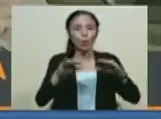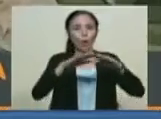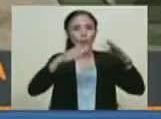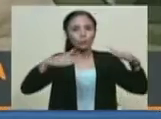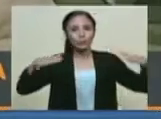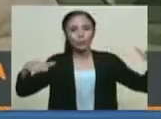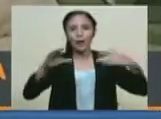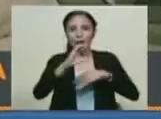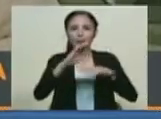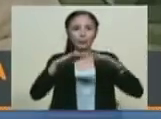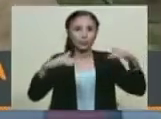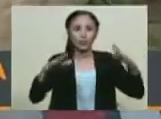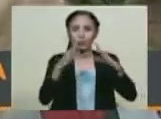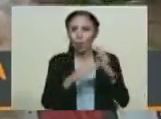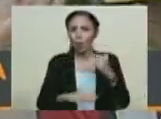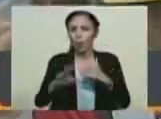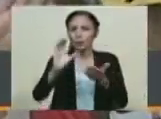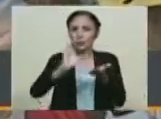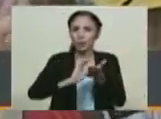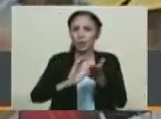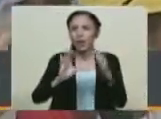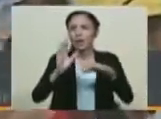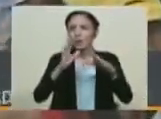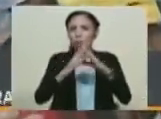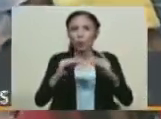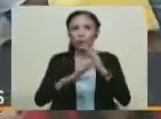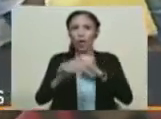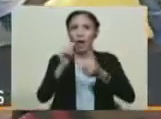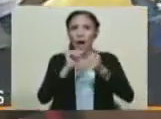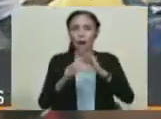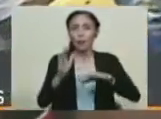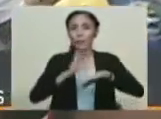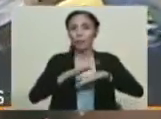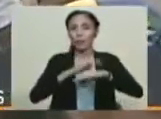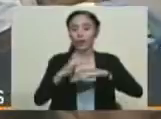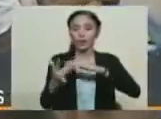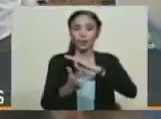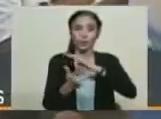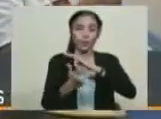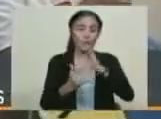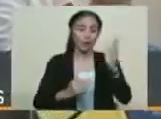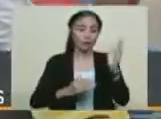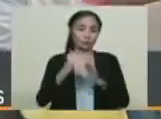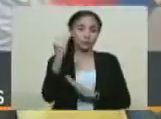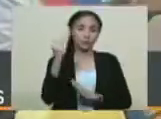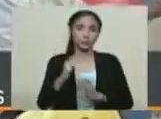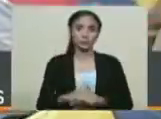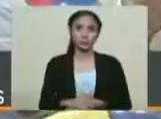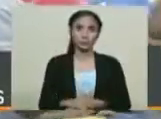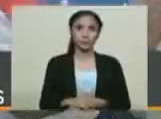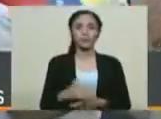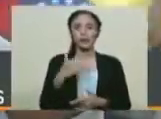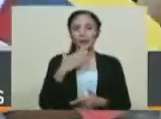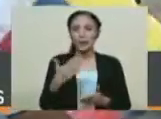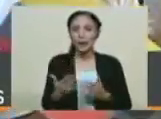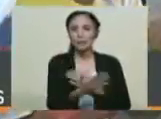sus ciudades, producto de la tecnología más avanzada del mundo. Gracias,